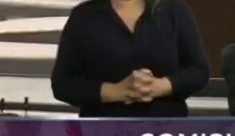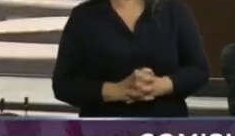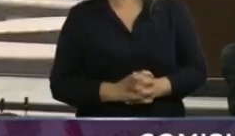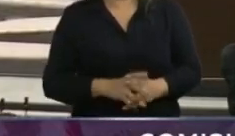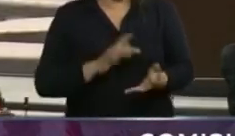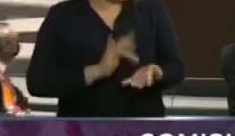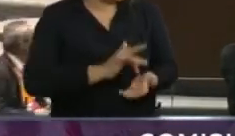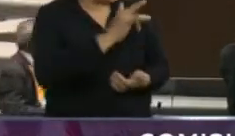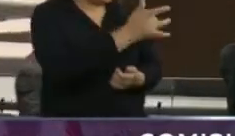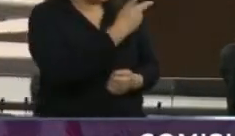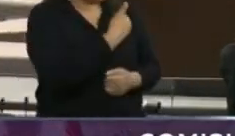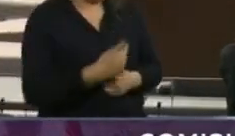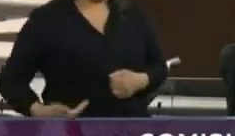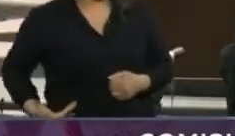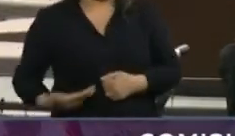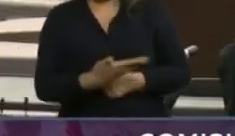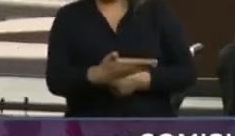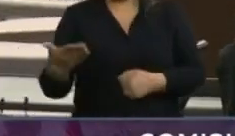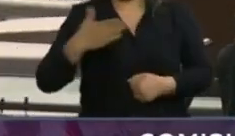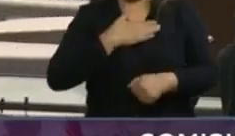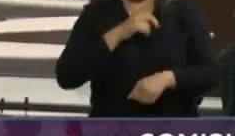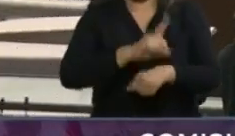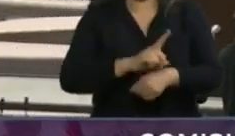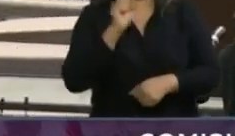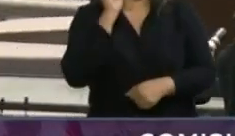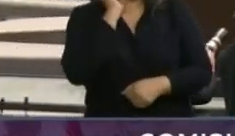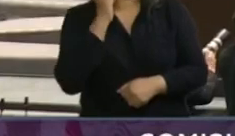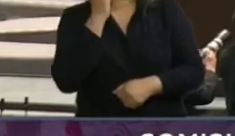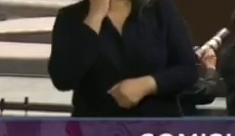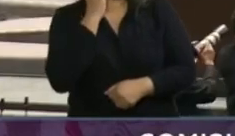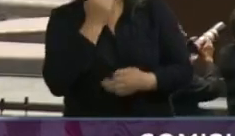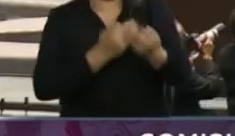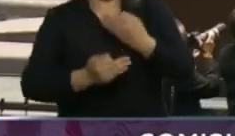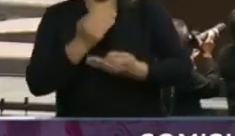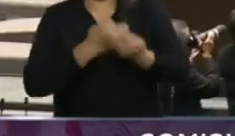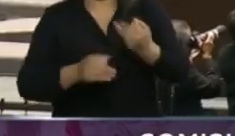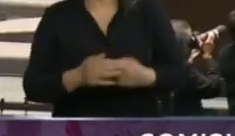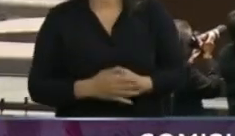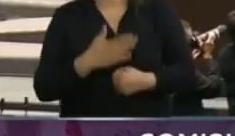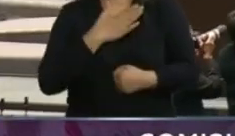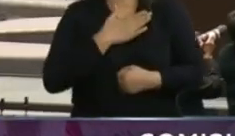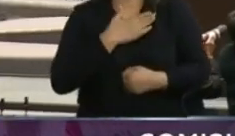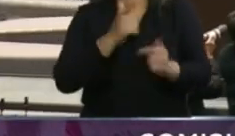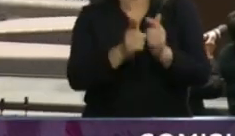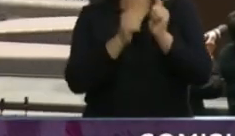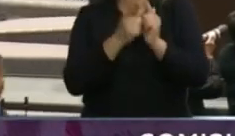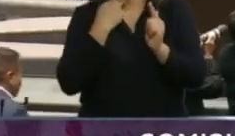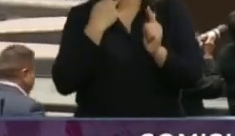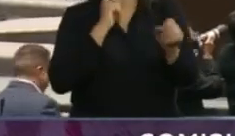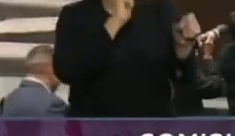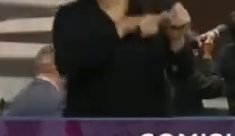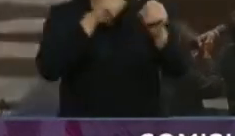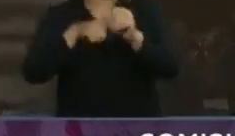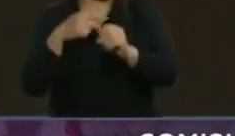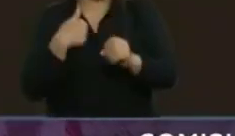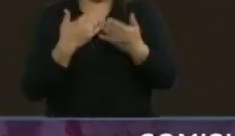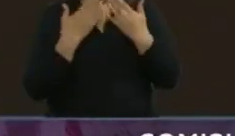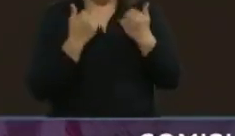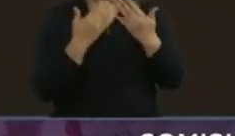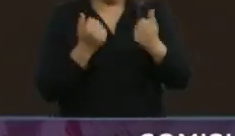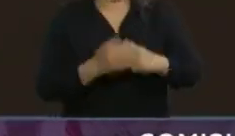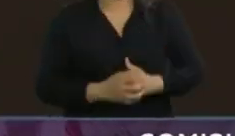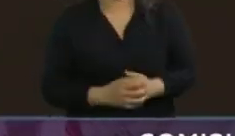Gracias, presidenta. Buenos días, legisladoras y legisladores. No pertenezco a ningún partido político